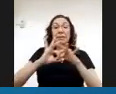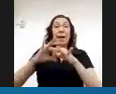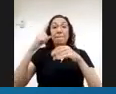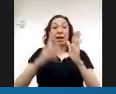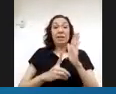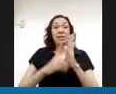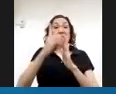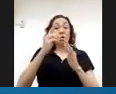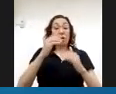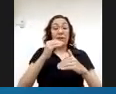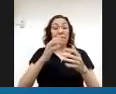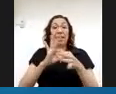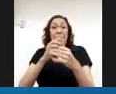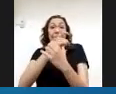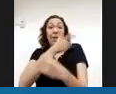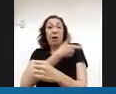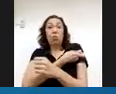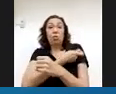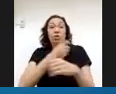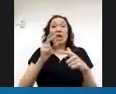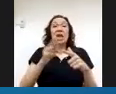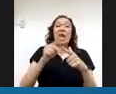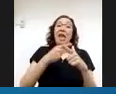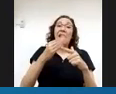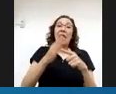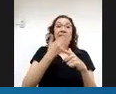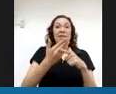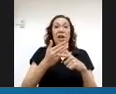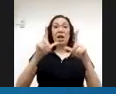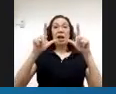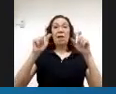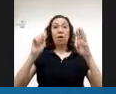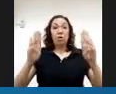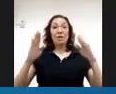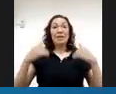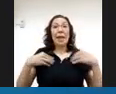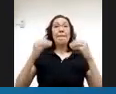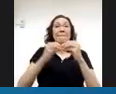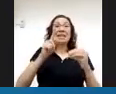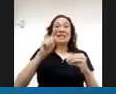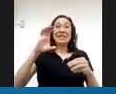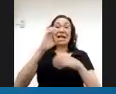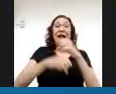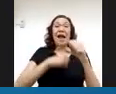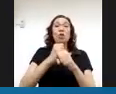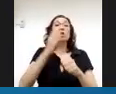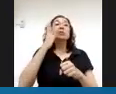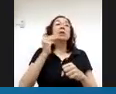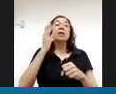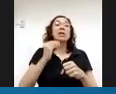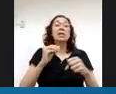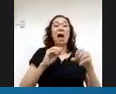vacunas, incluso entre laboratorios que tenían más de 100 años de experiencia